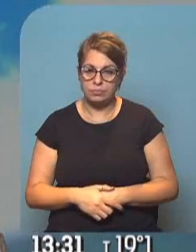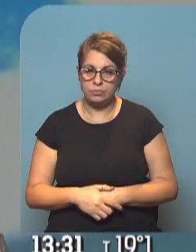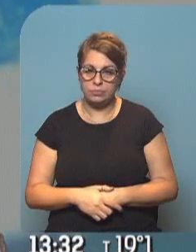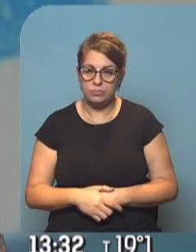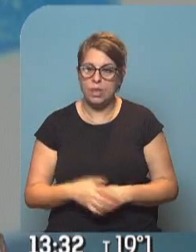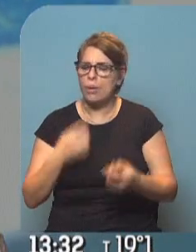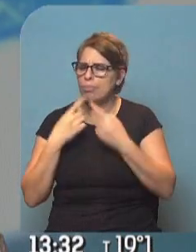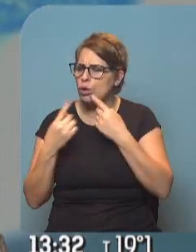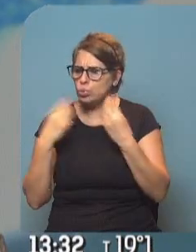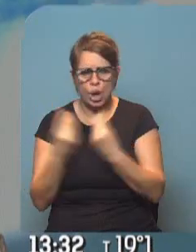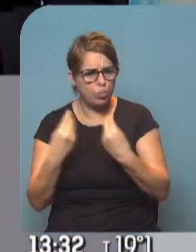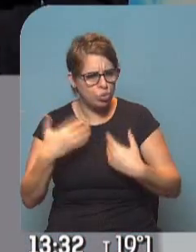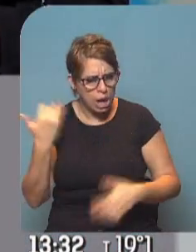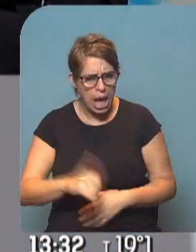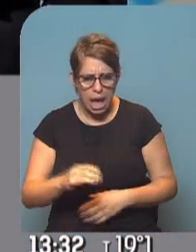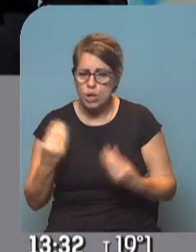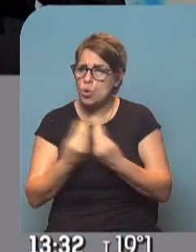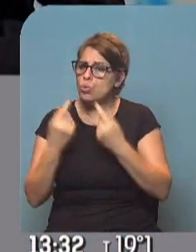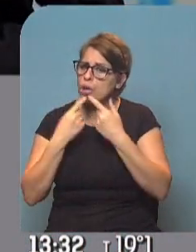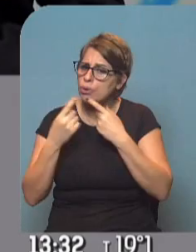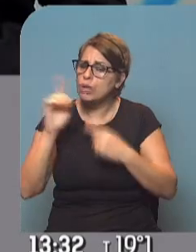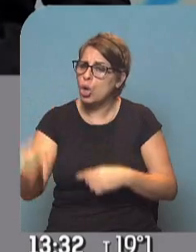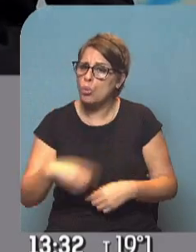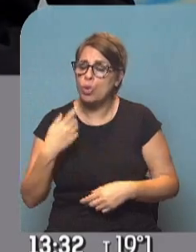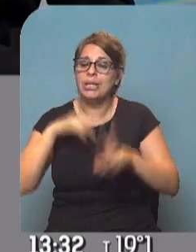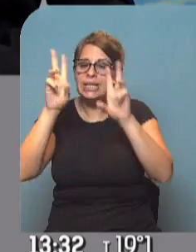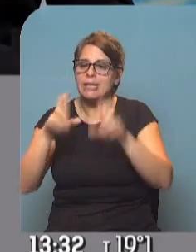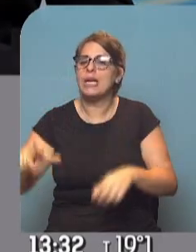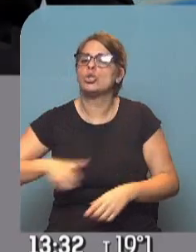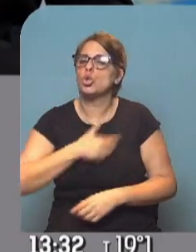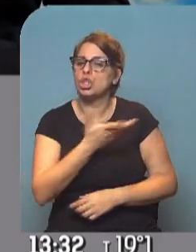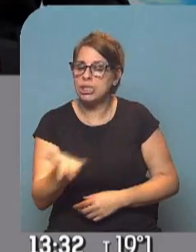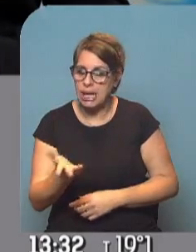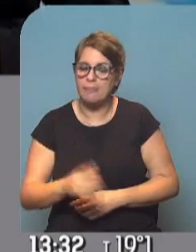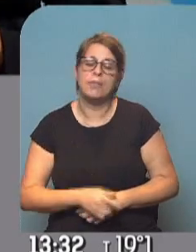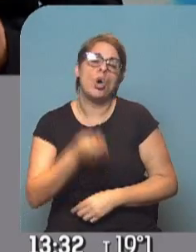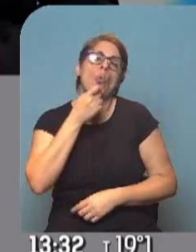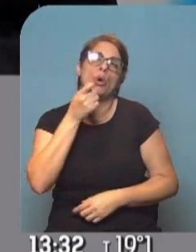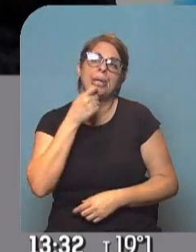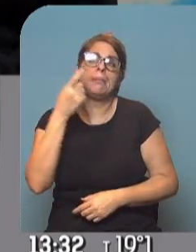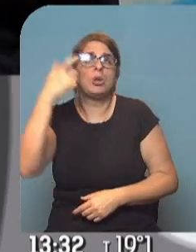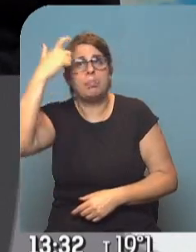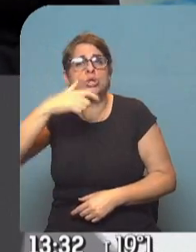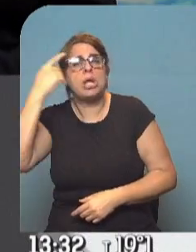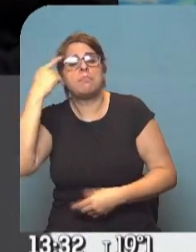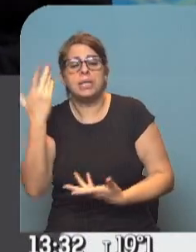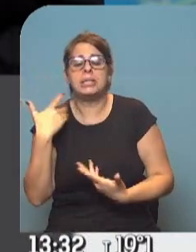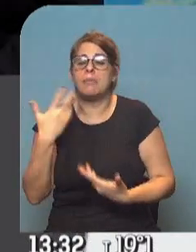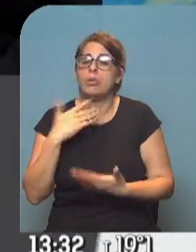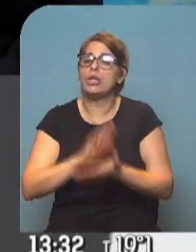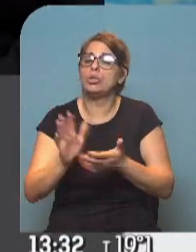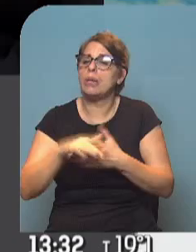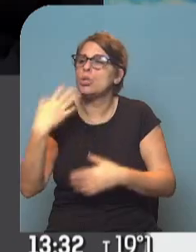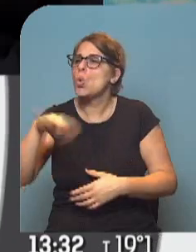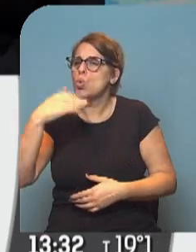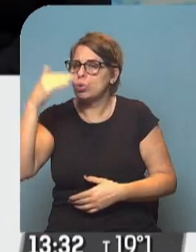Las preguntas son muchísimas y muchas tienen que ver también con cuestiones más sociales, del tipo, uno puede pensar que puede ser de nuevo un único